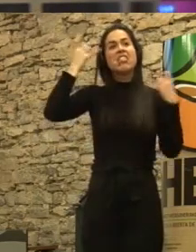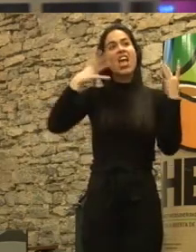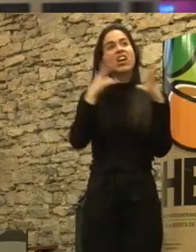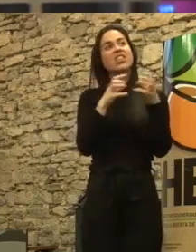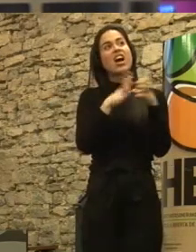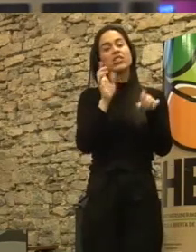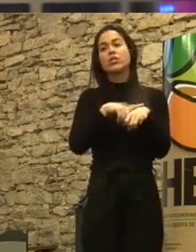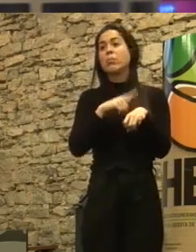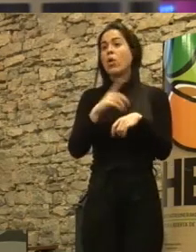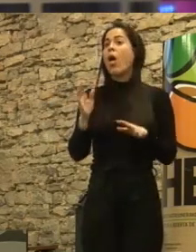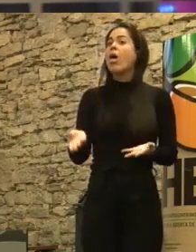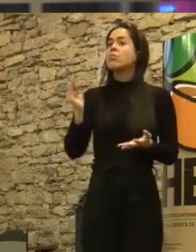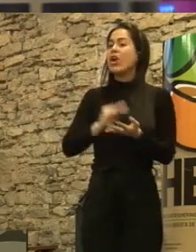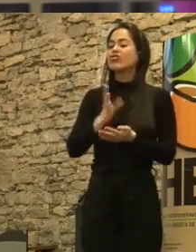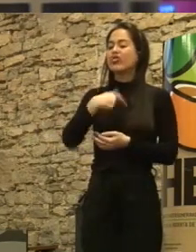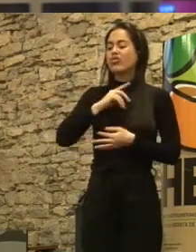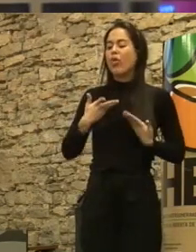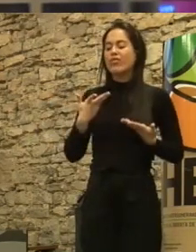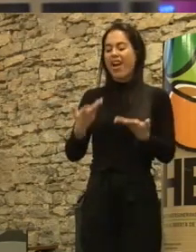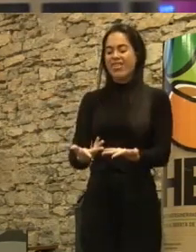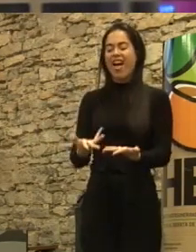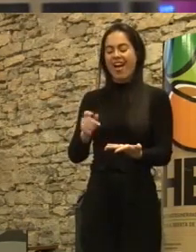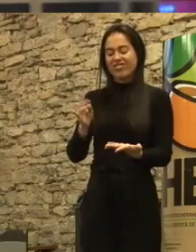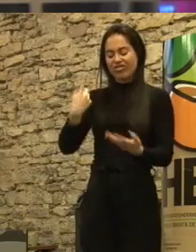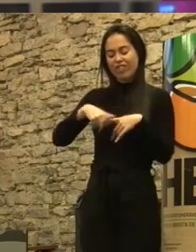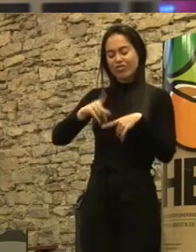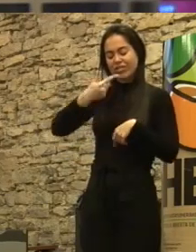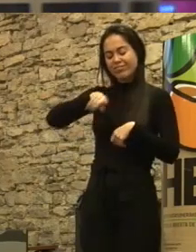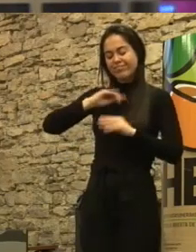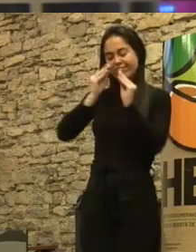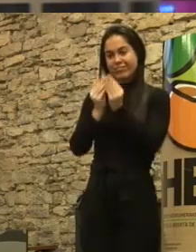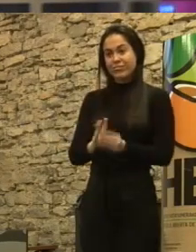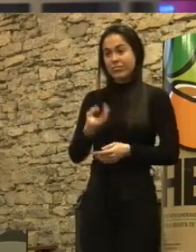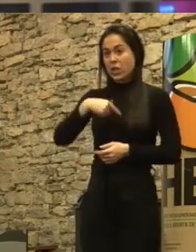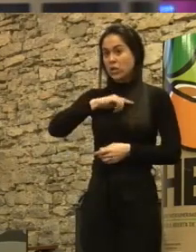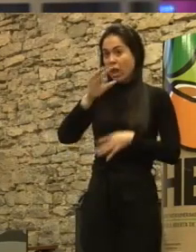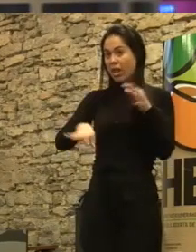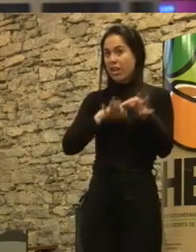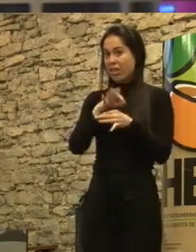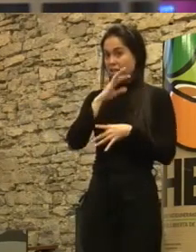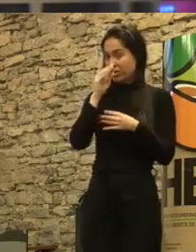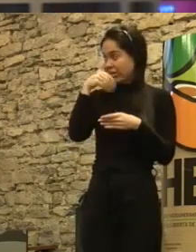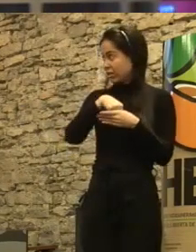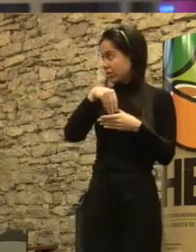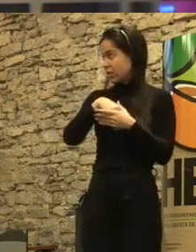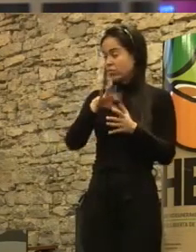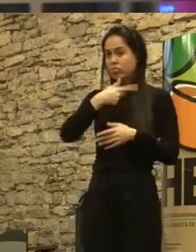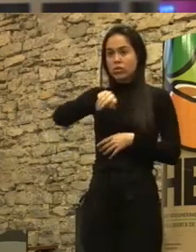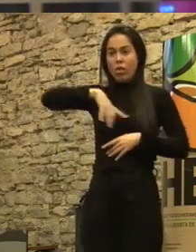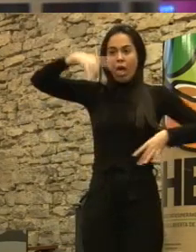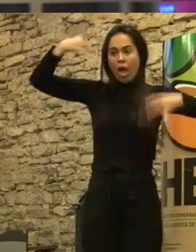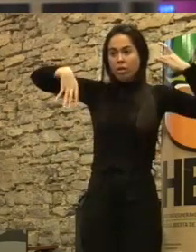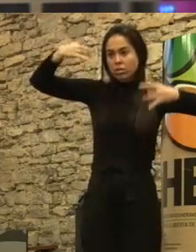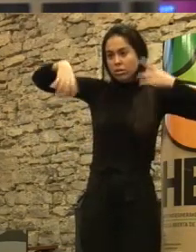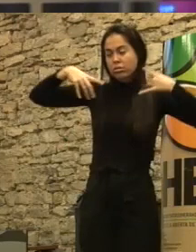además creemos en lo que hacemos. Nuestra organización interna, con todas las actividades que